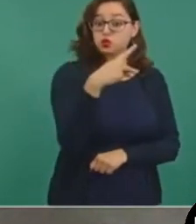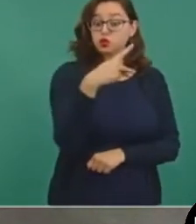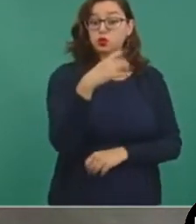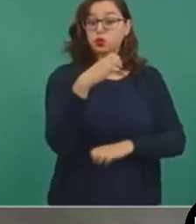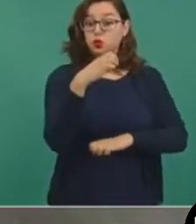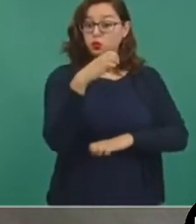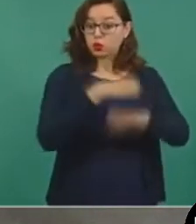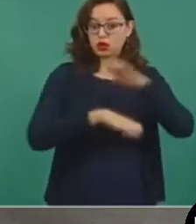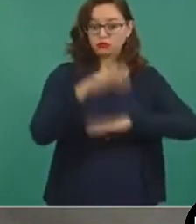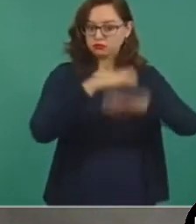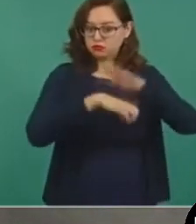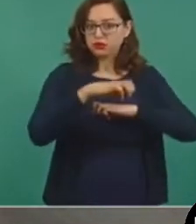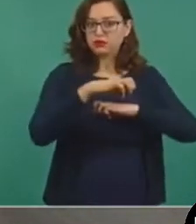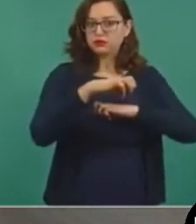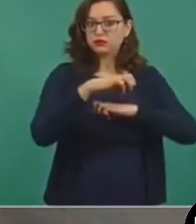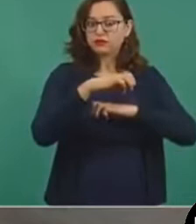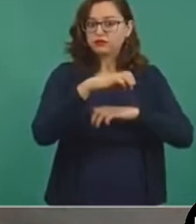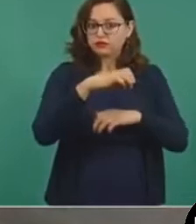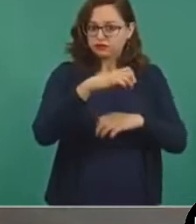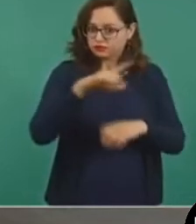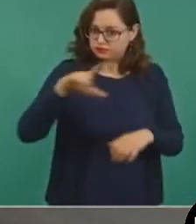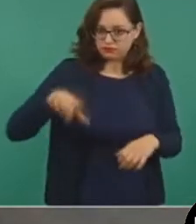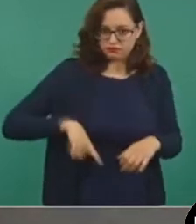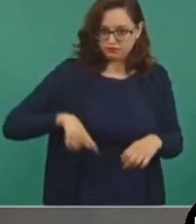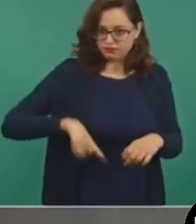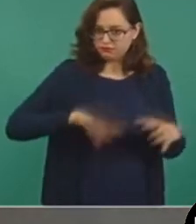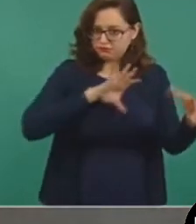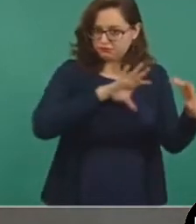como la Comisión Federal de Electricidad,